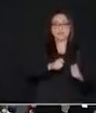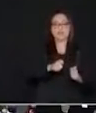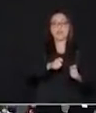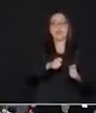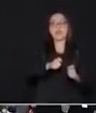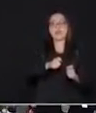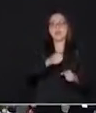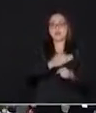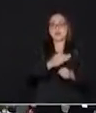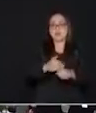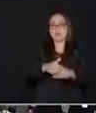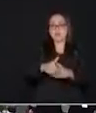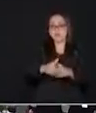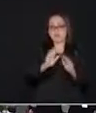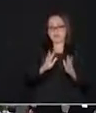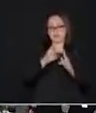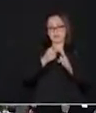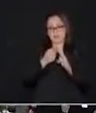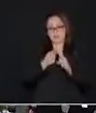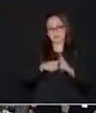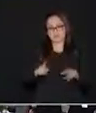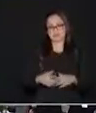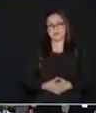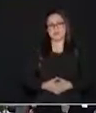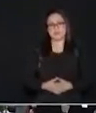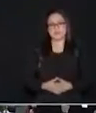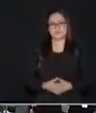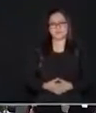seguramente en unos minutos más.